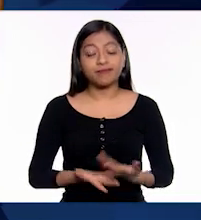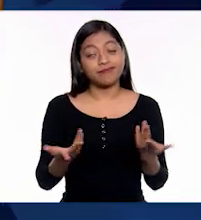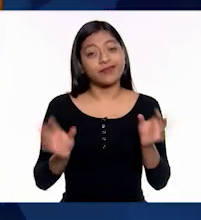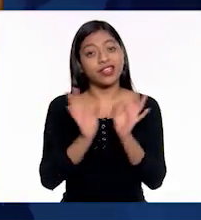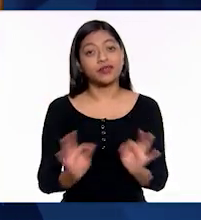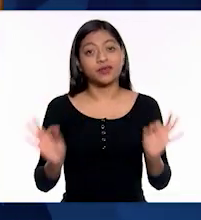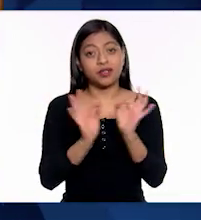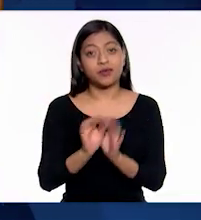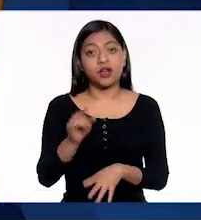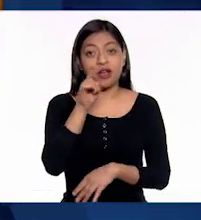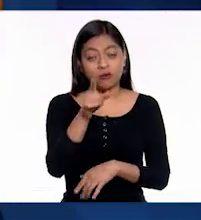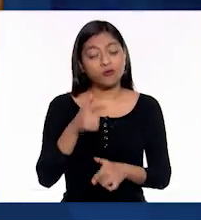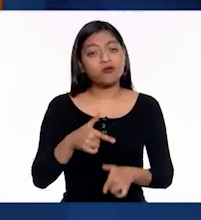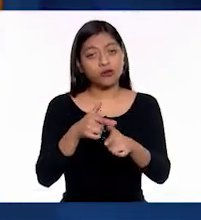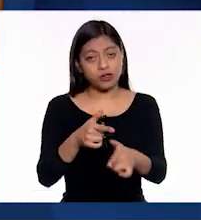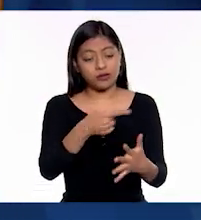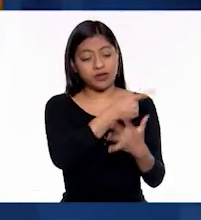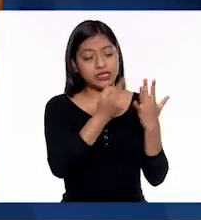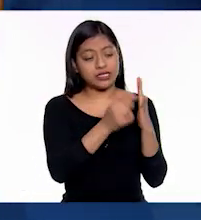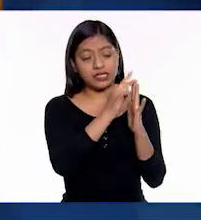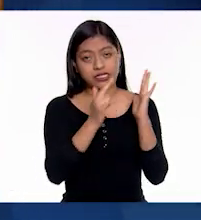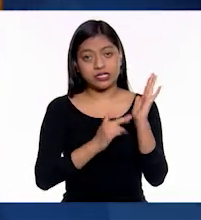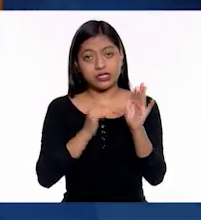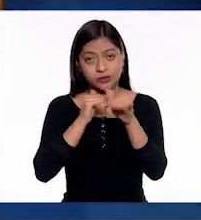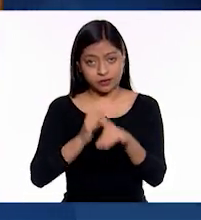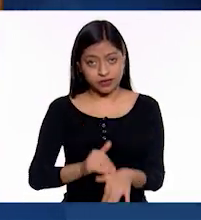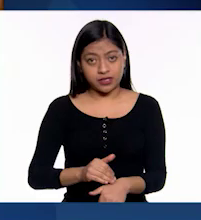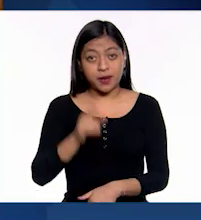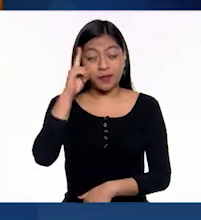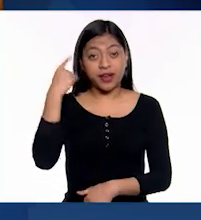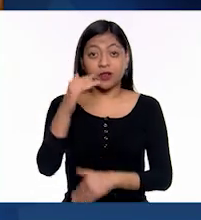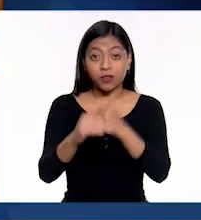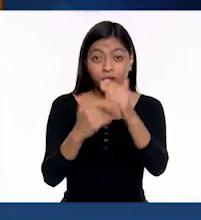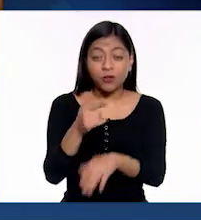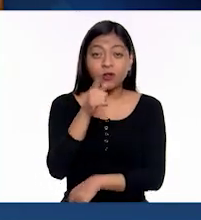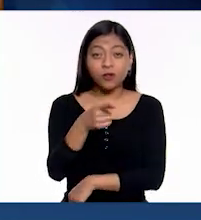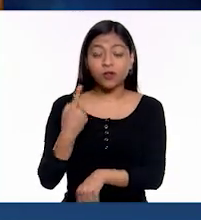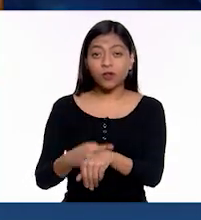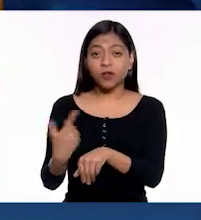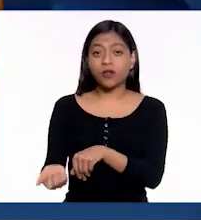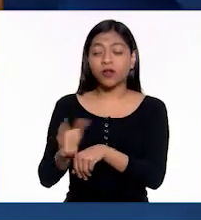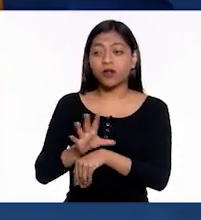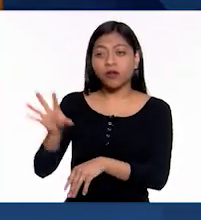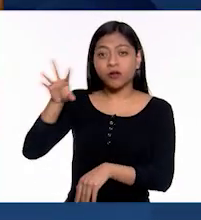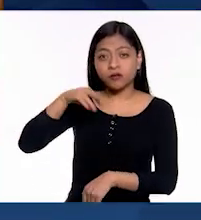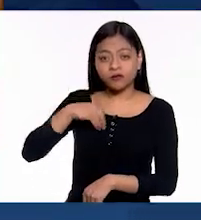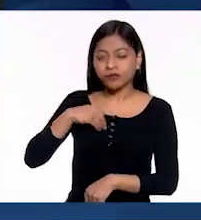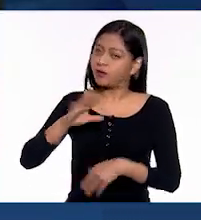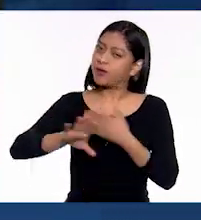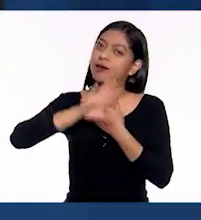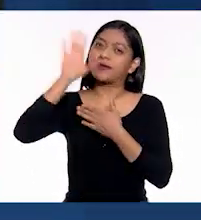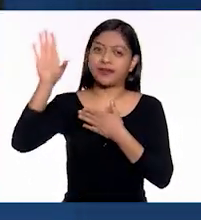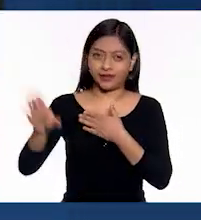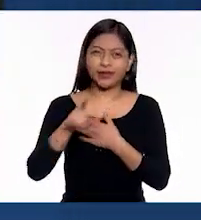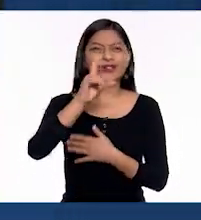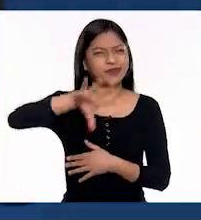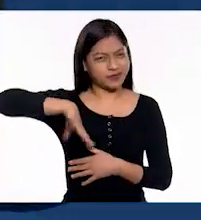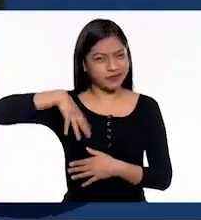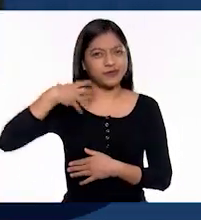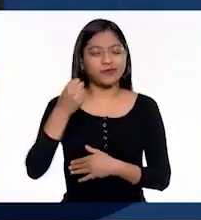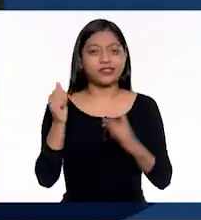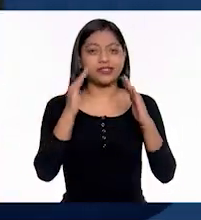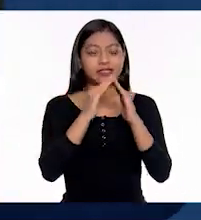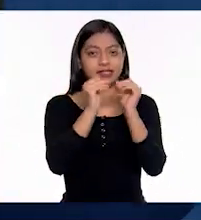Es muy importante continuar con las recomendaciones para evitar contagios de COVID. Trata de